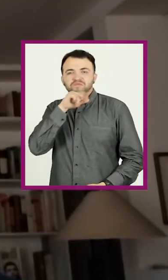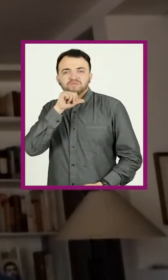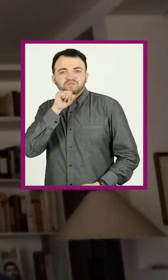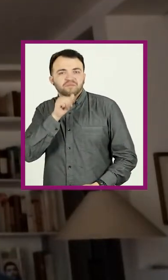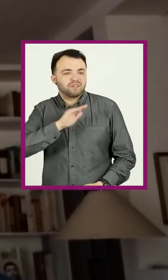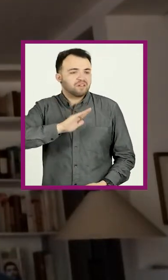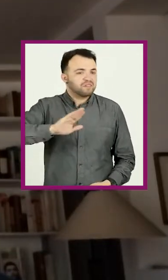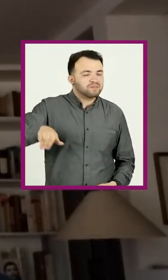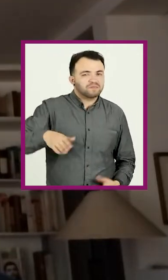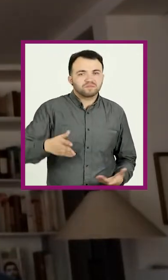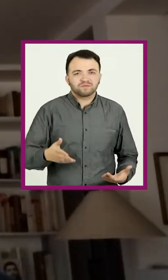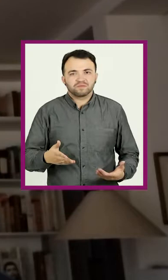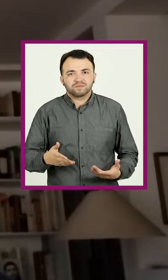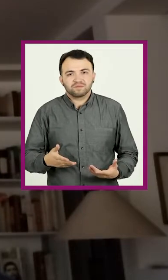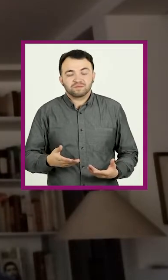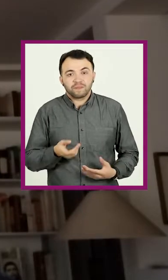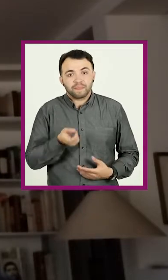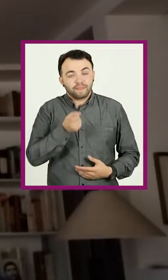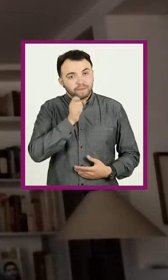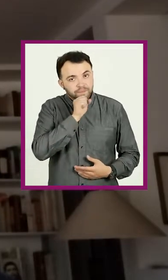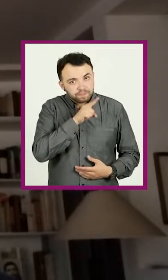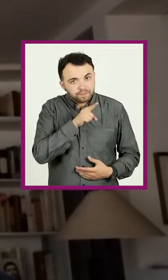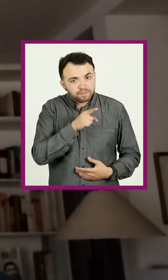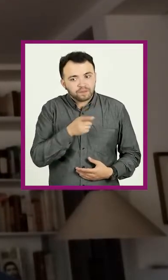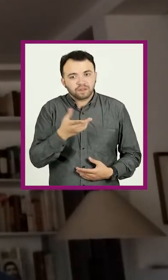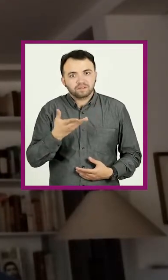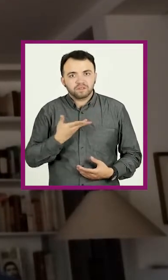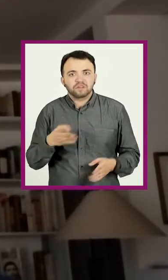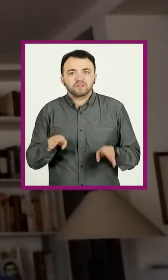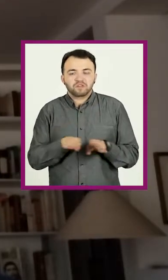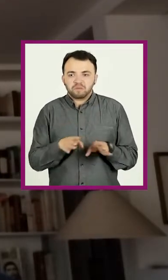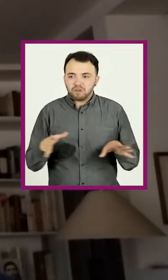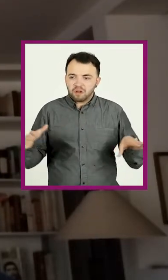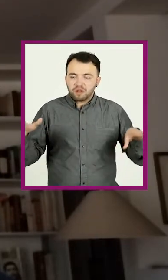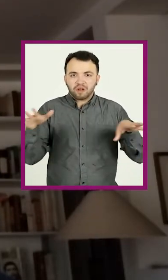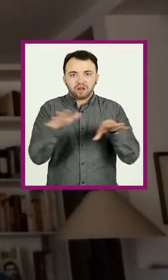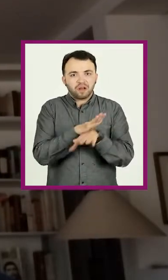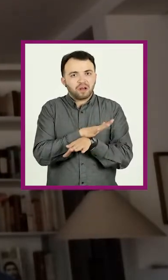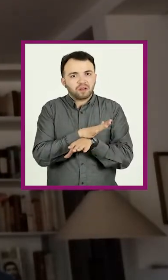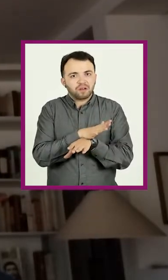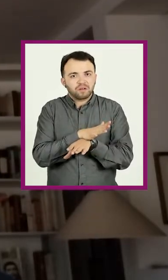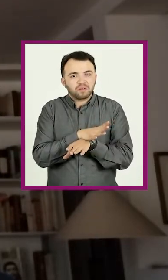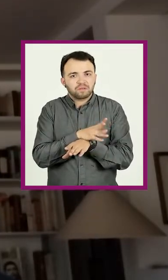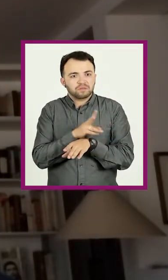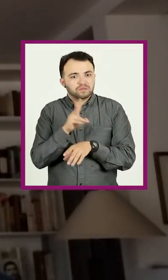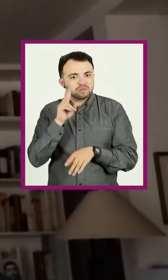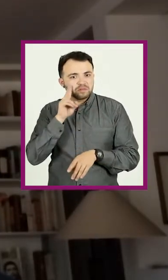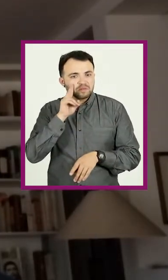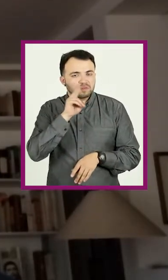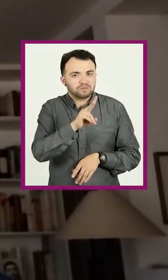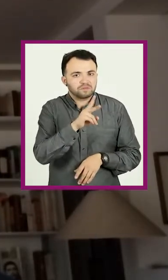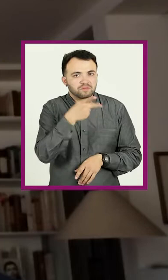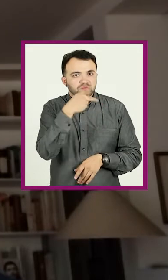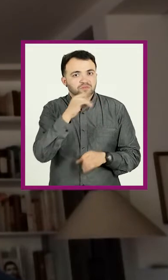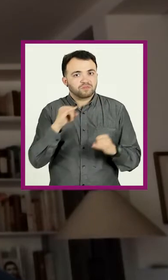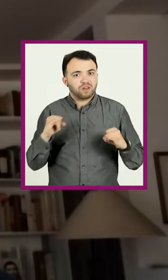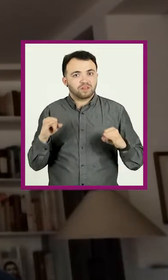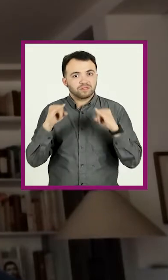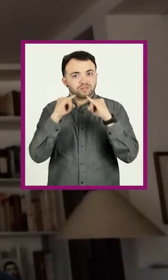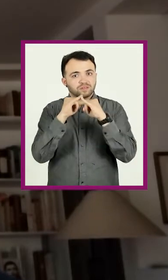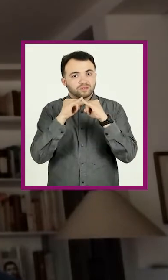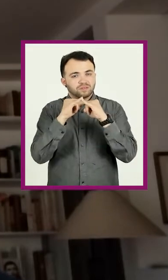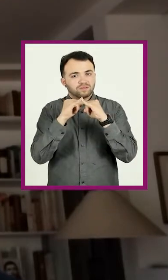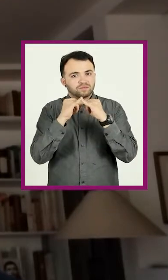los demás o el no preocuparse por los demás. También ha cambiado nuestra perspectiva